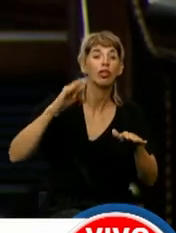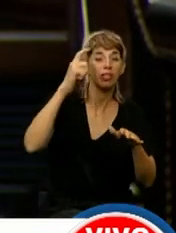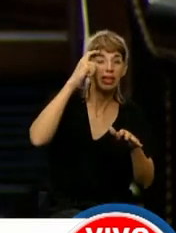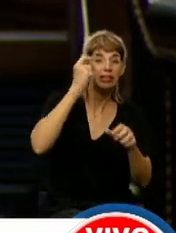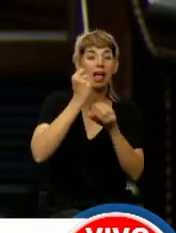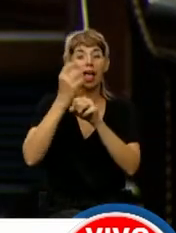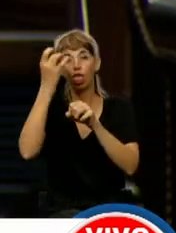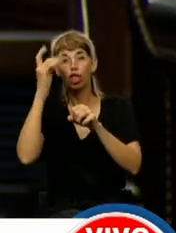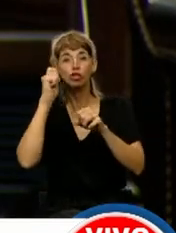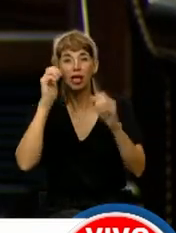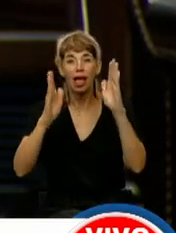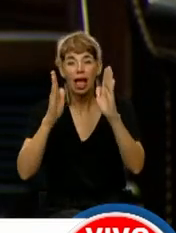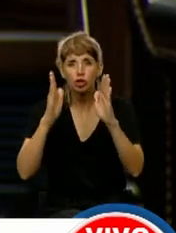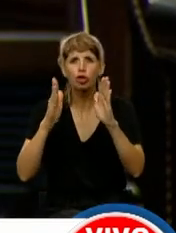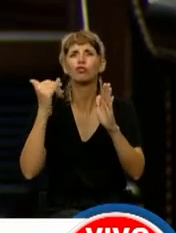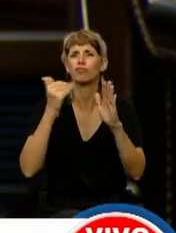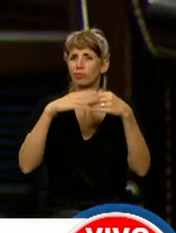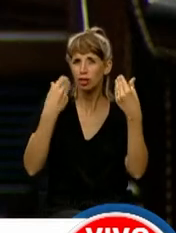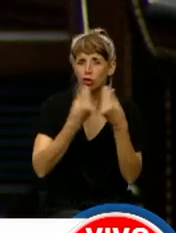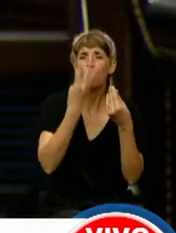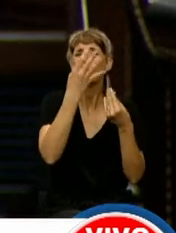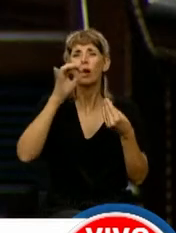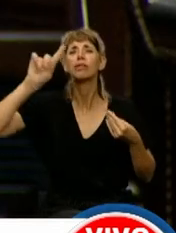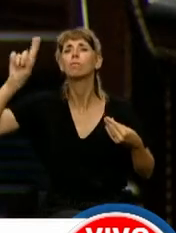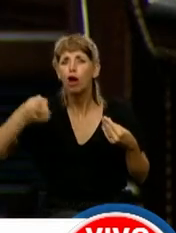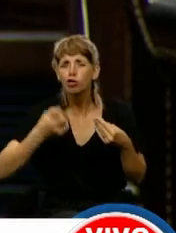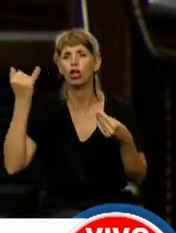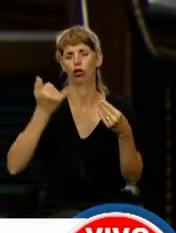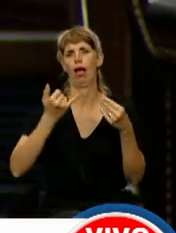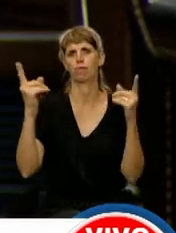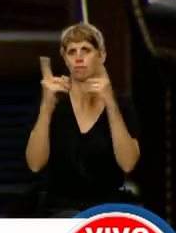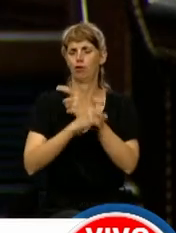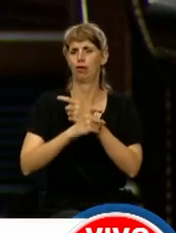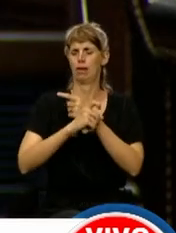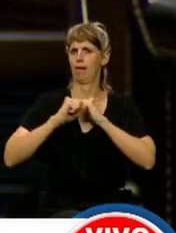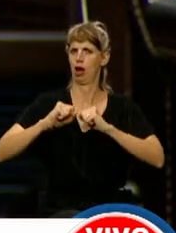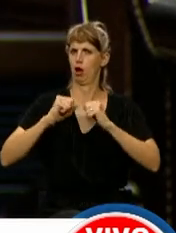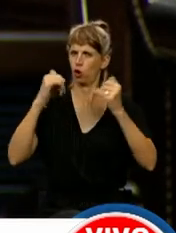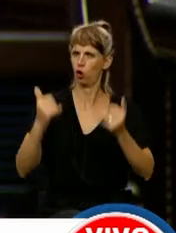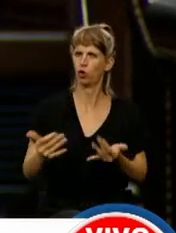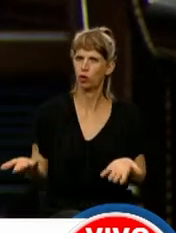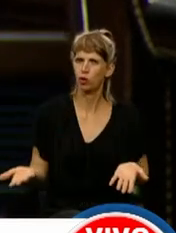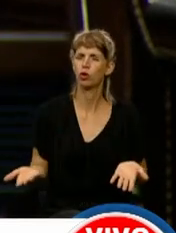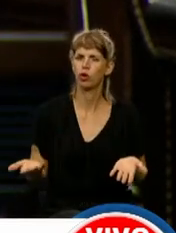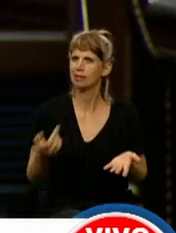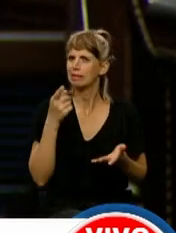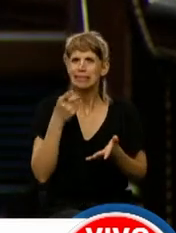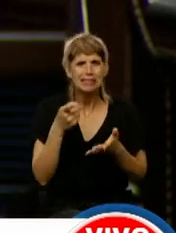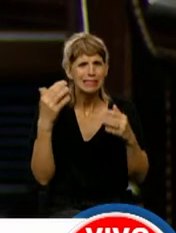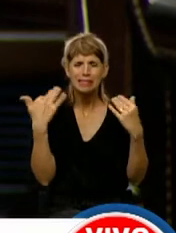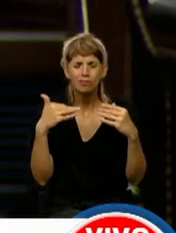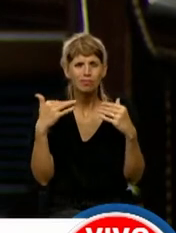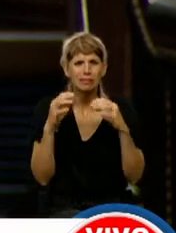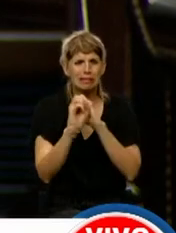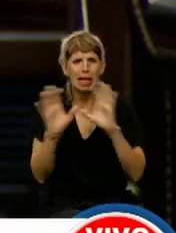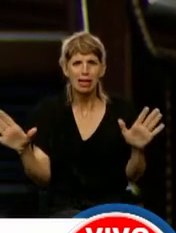índices de sobrepeso que llegan al 40 por ciento son índices muy altos porque está este sobrepeso y